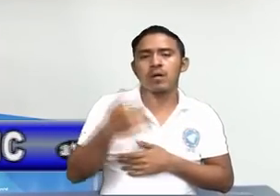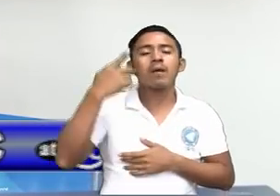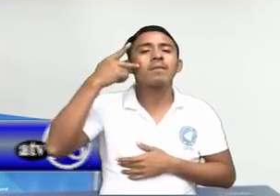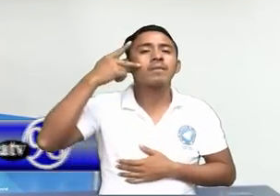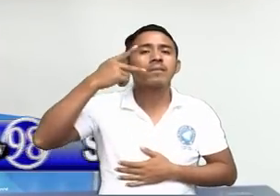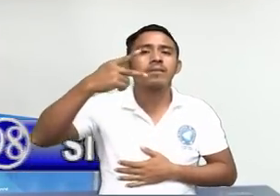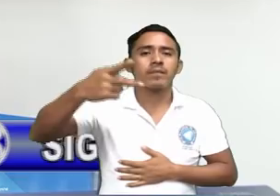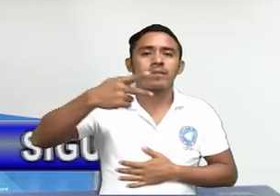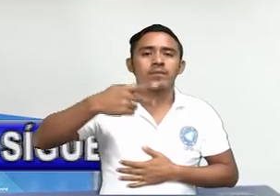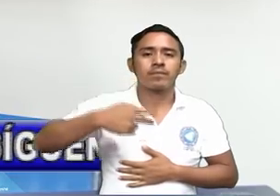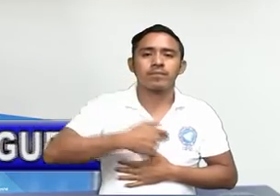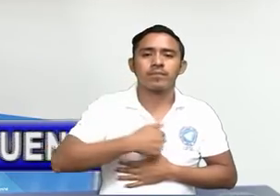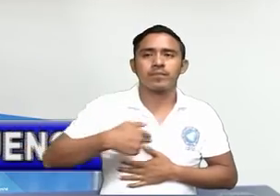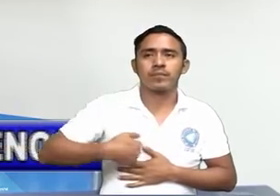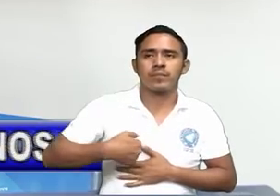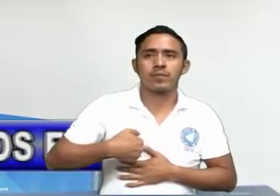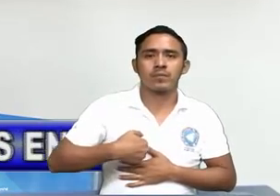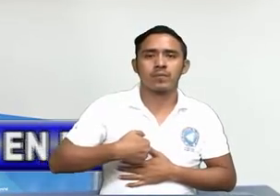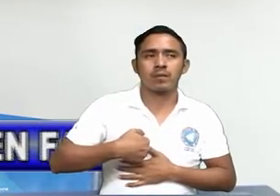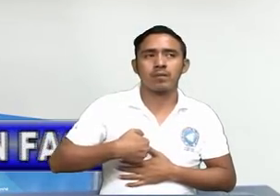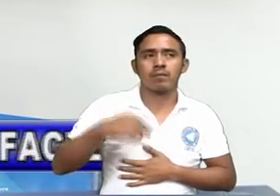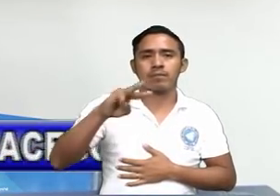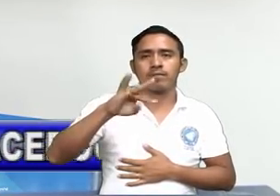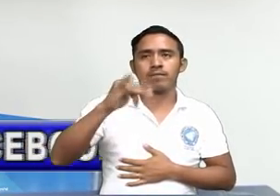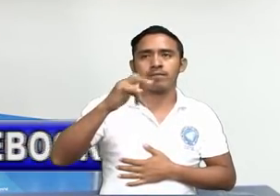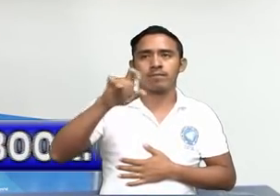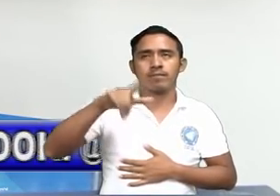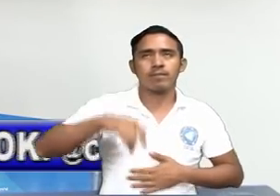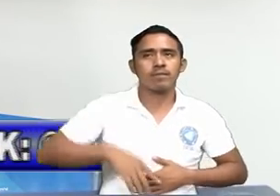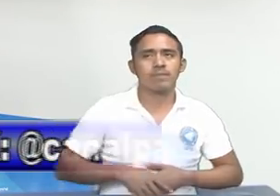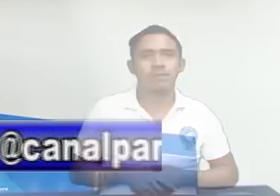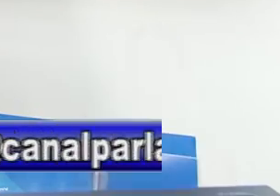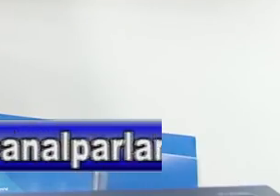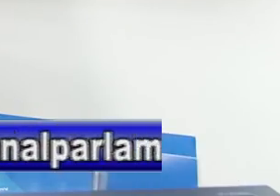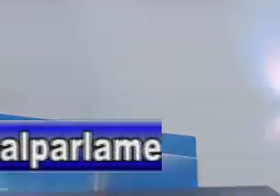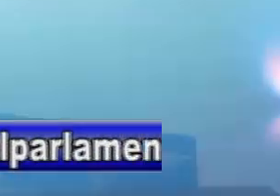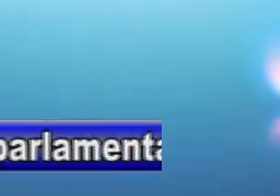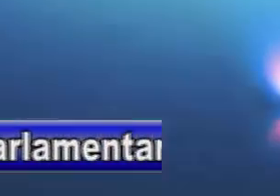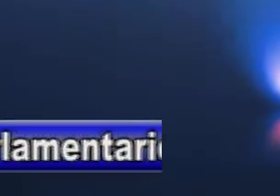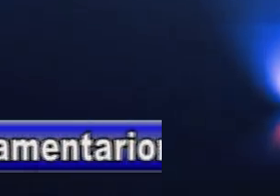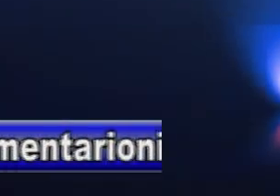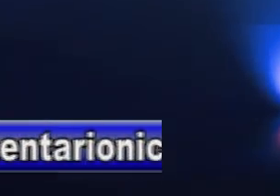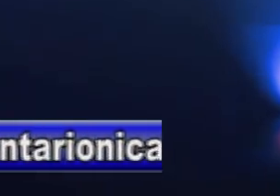reporte completo que ha preparado nuestro compañero de labores, Miguel Carranza Mena.